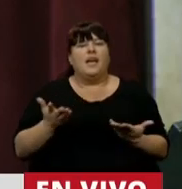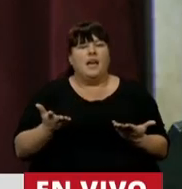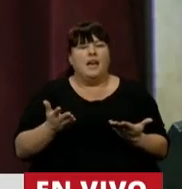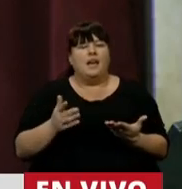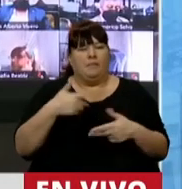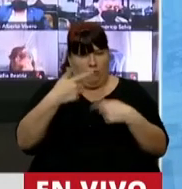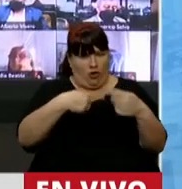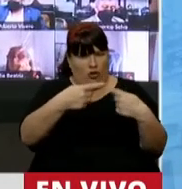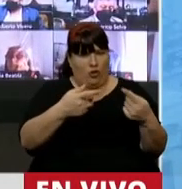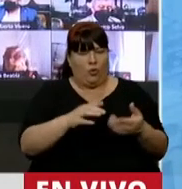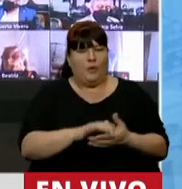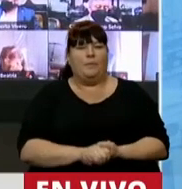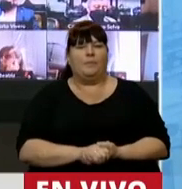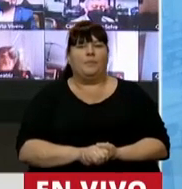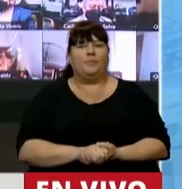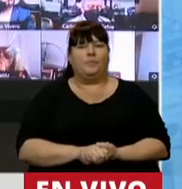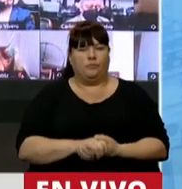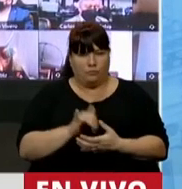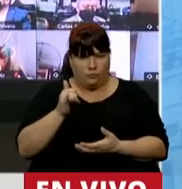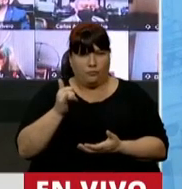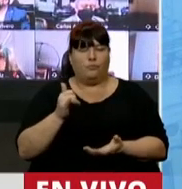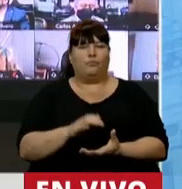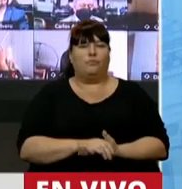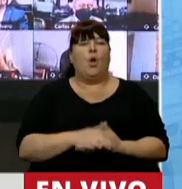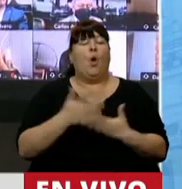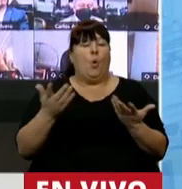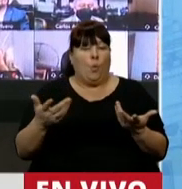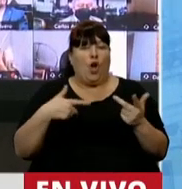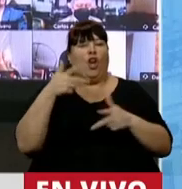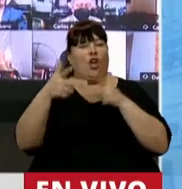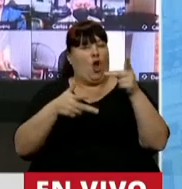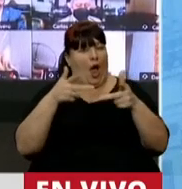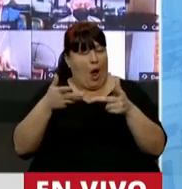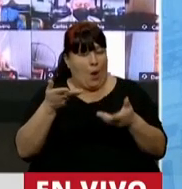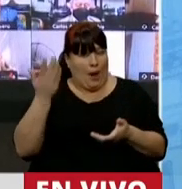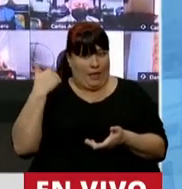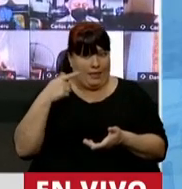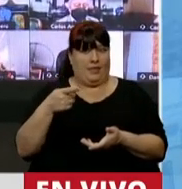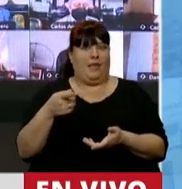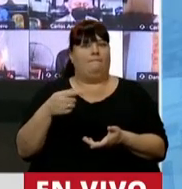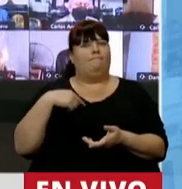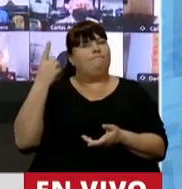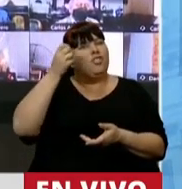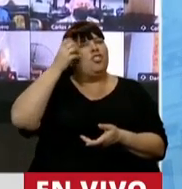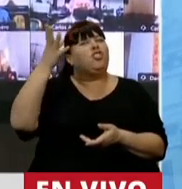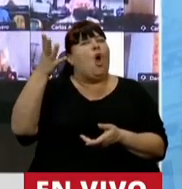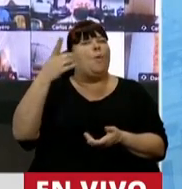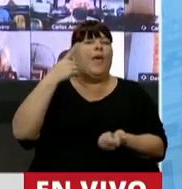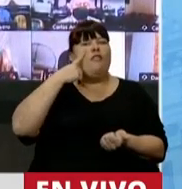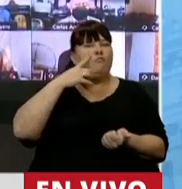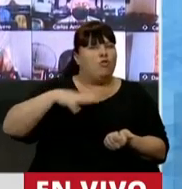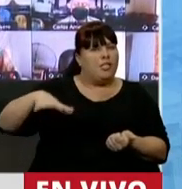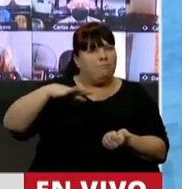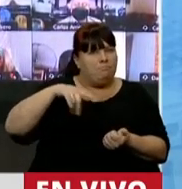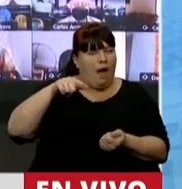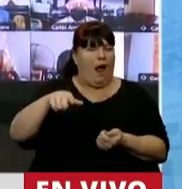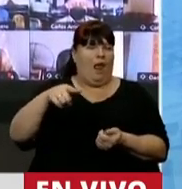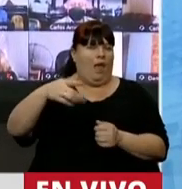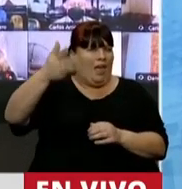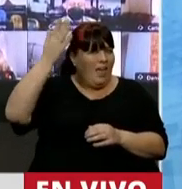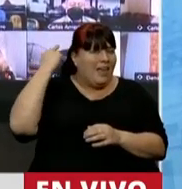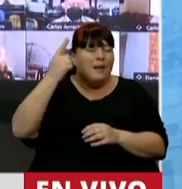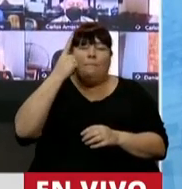Por eso, adelante. Sí. Bueno, como le decía, creo que nos hemos olvidado de los municipios, que vienen